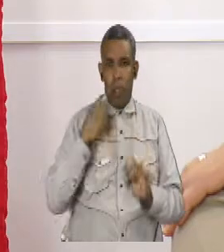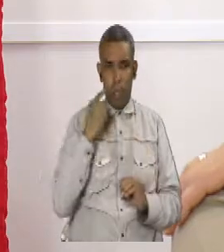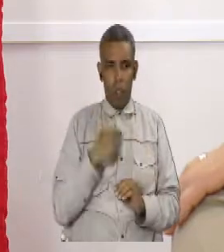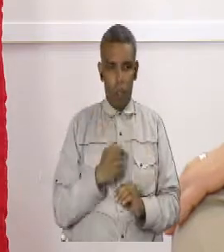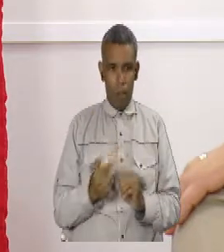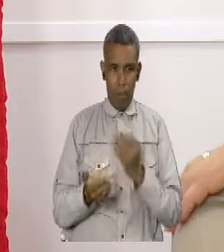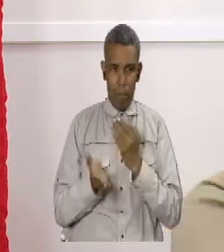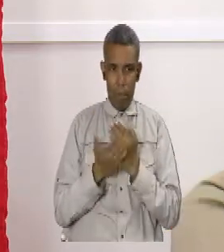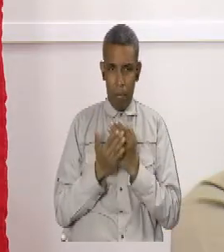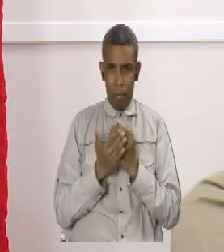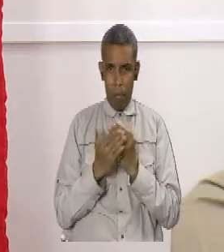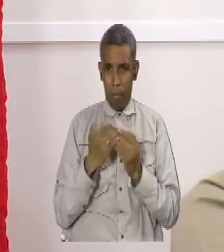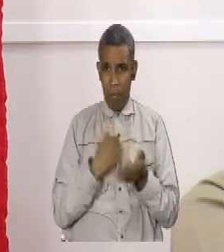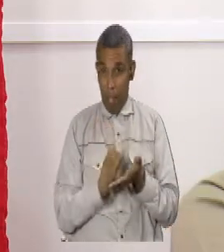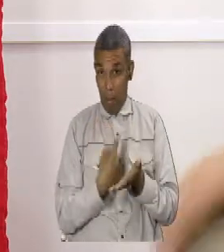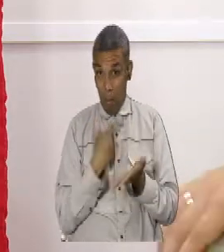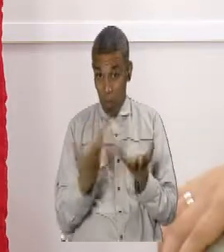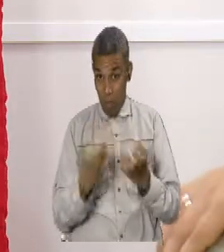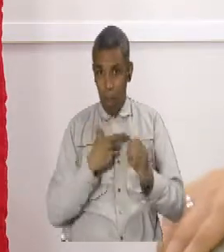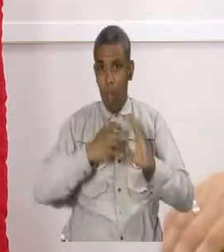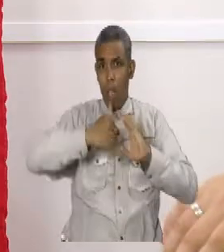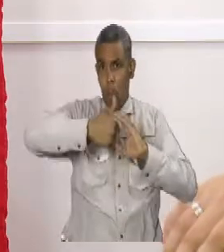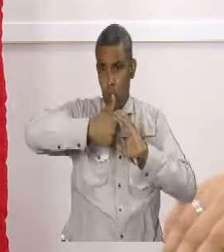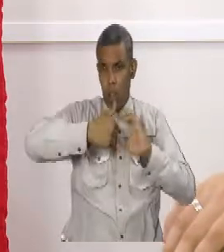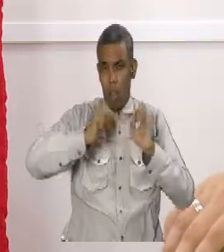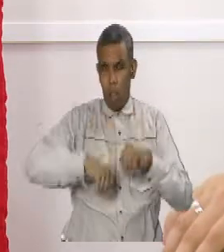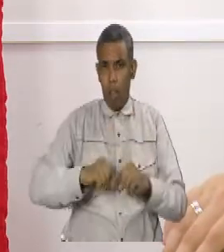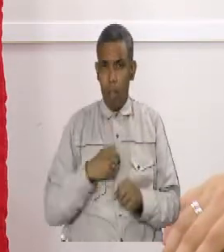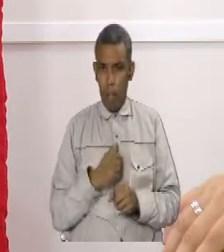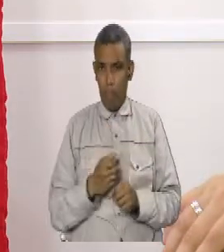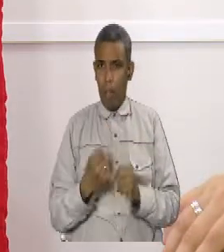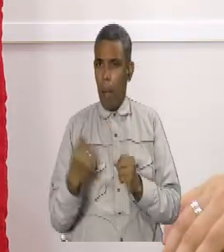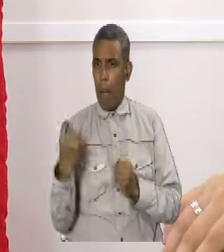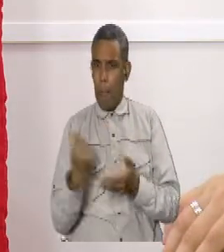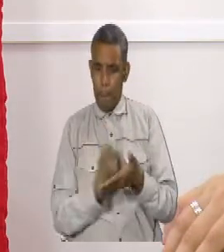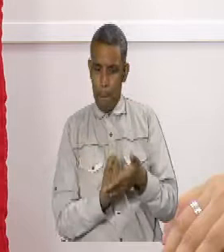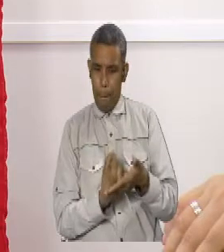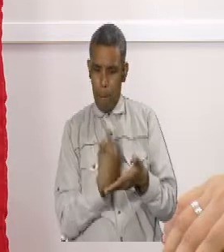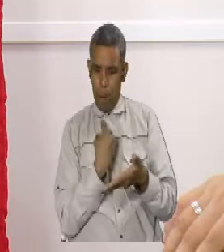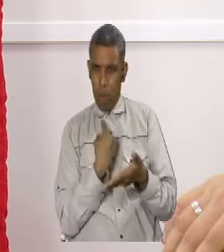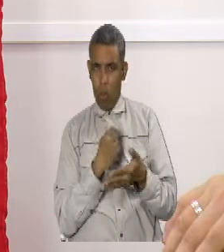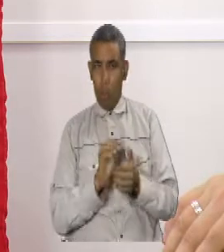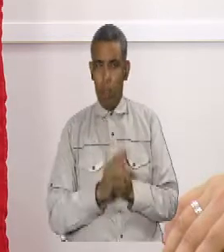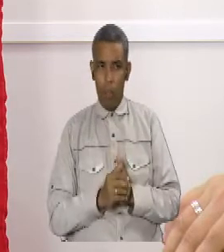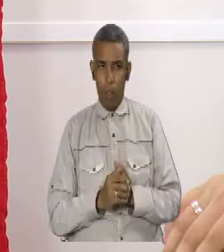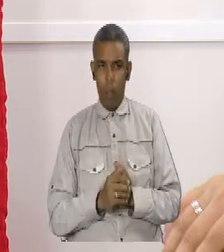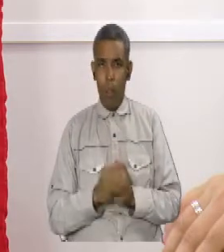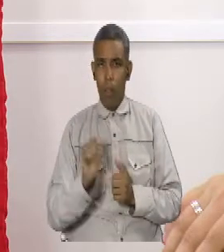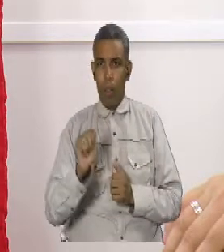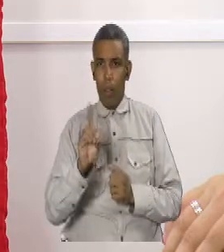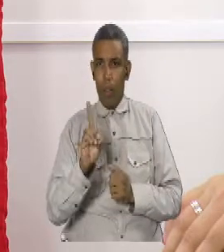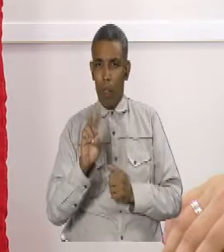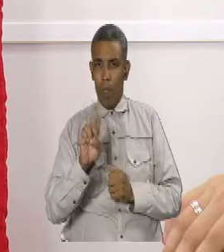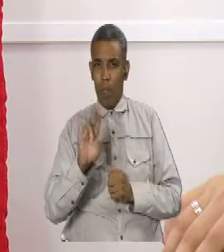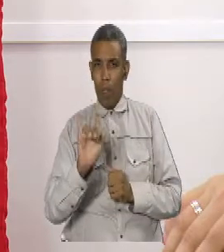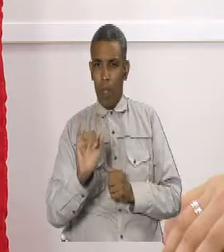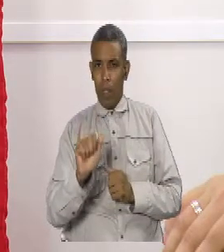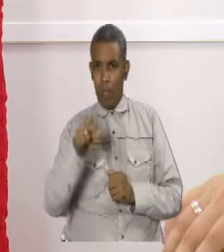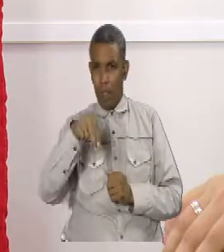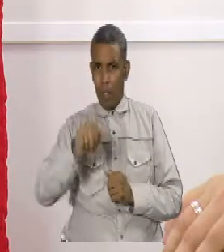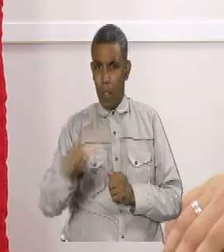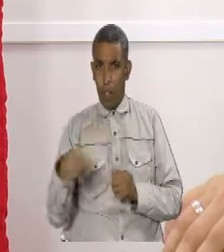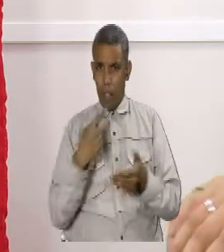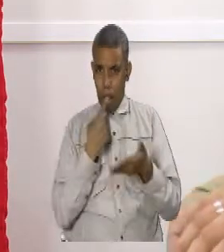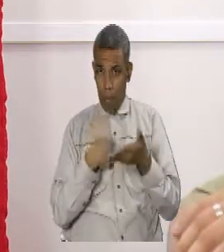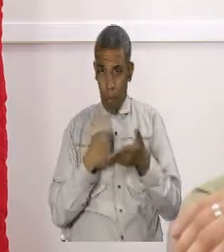318-527-3572, por si ustedes también quieren escribirnos su nombre y una pregunta puntual sobre el tema del día. Bueno, acá dice Adriana Foster que ella tiene una